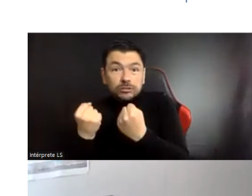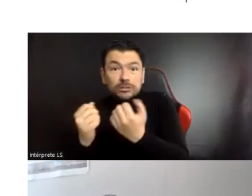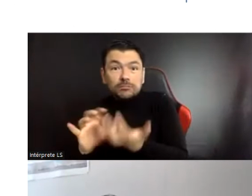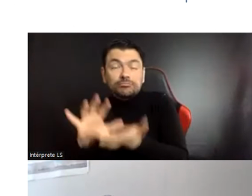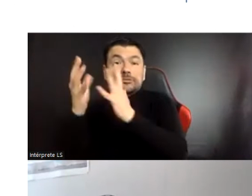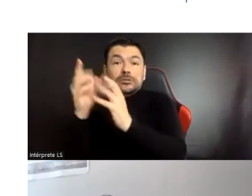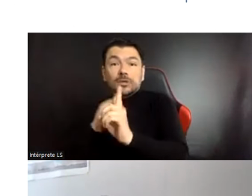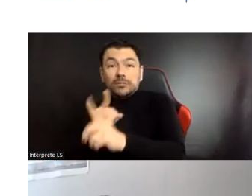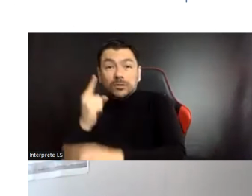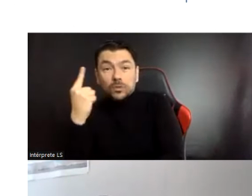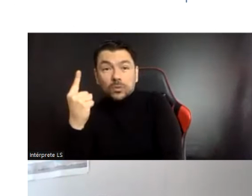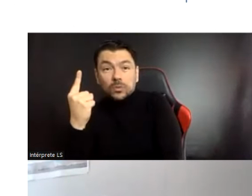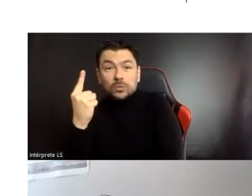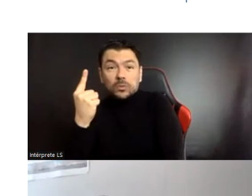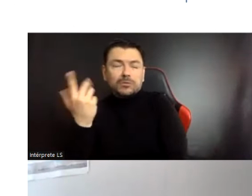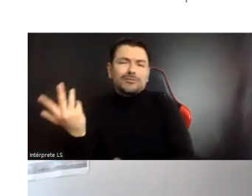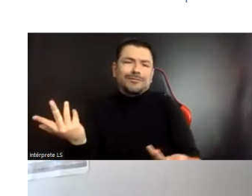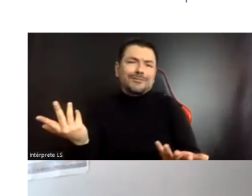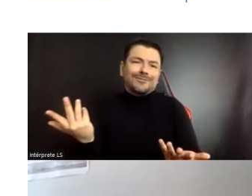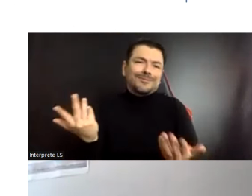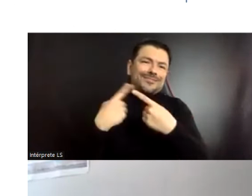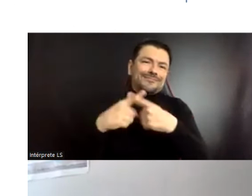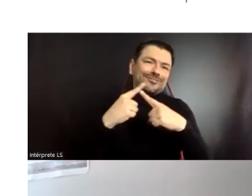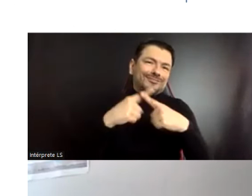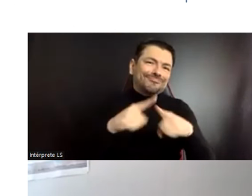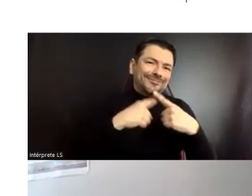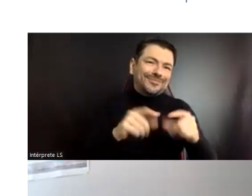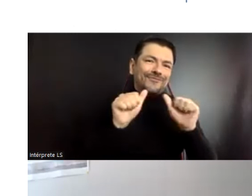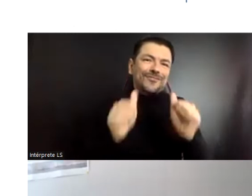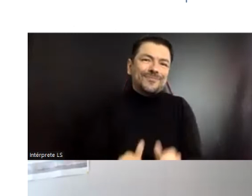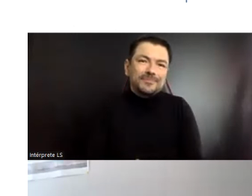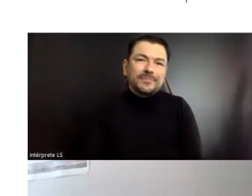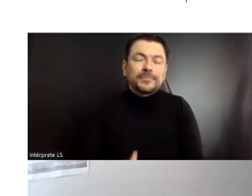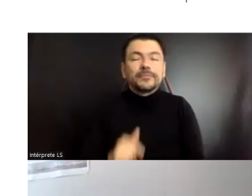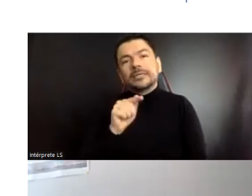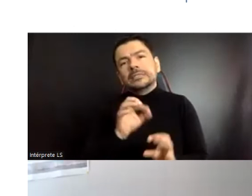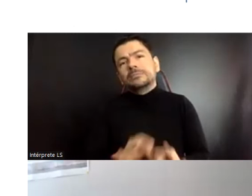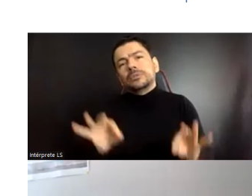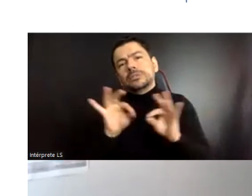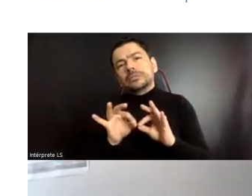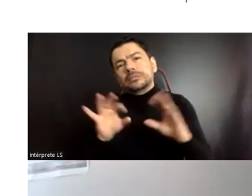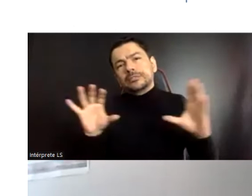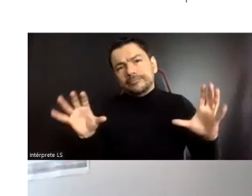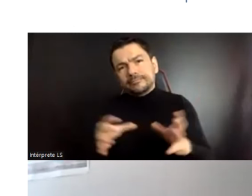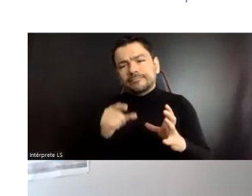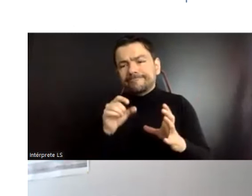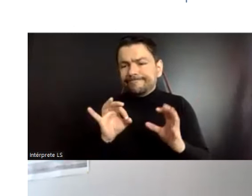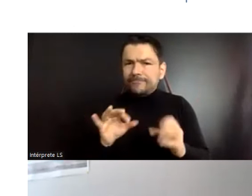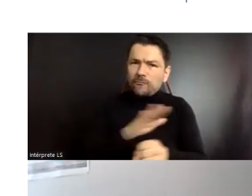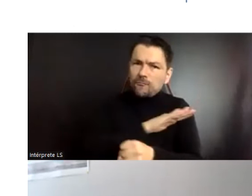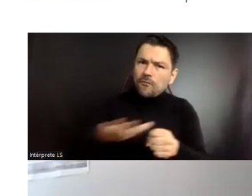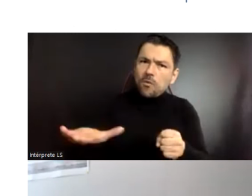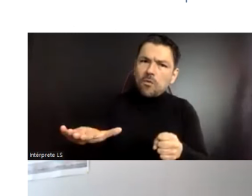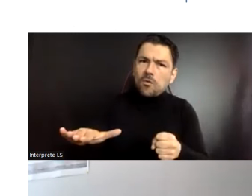llamada para lograr que podamos tener un abordaje integral, holístico, para involucrar a todos